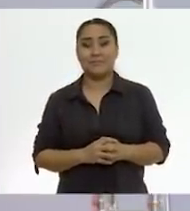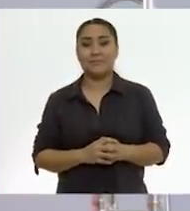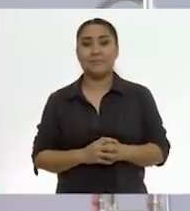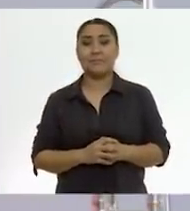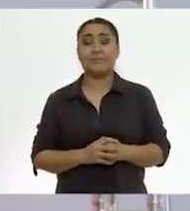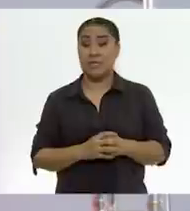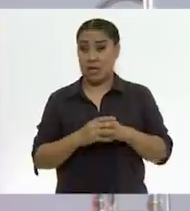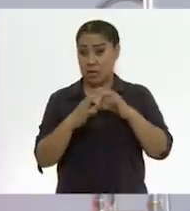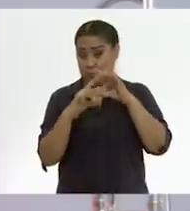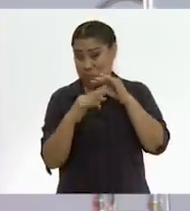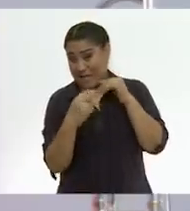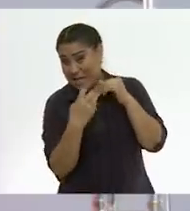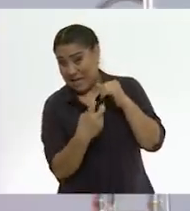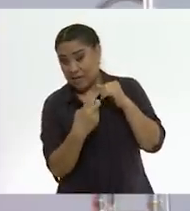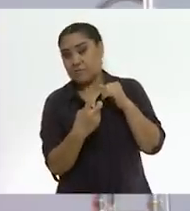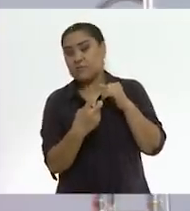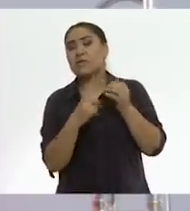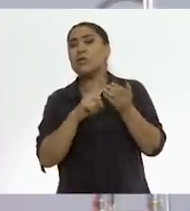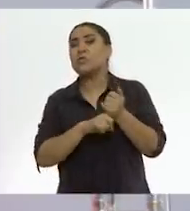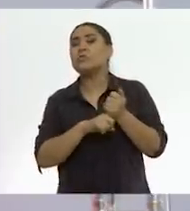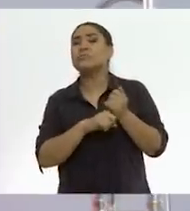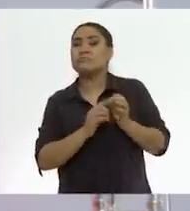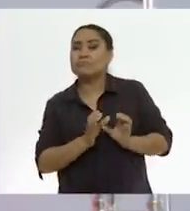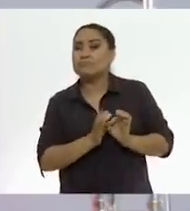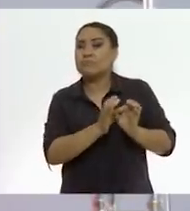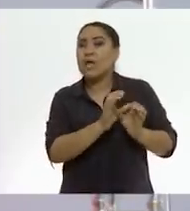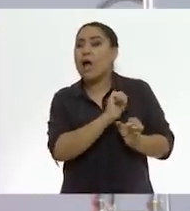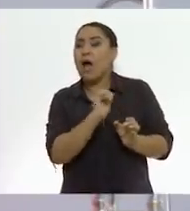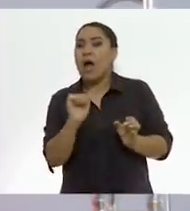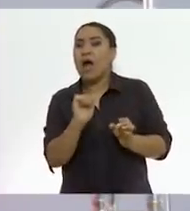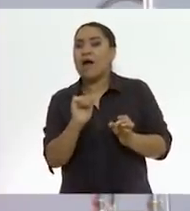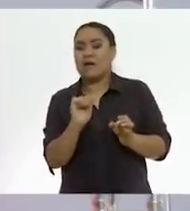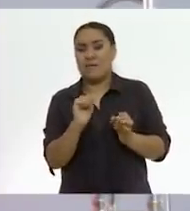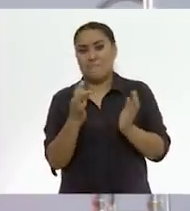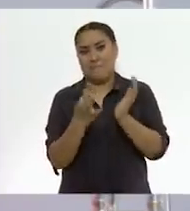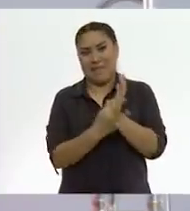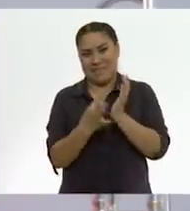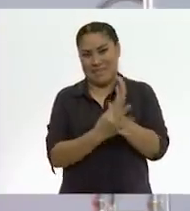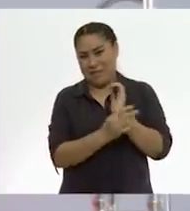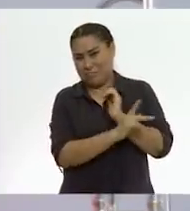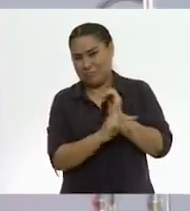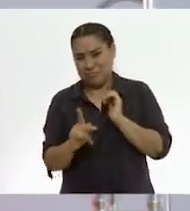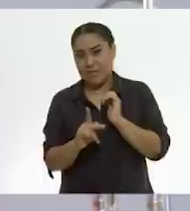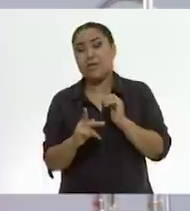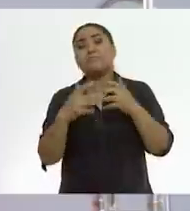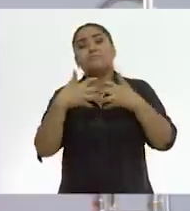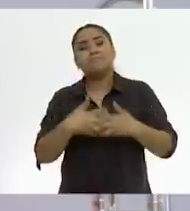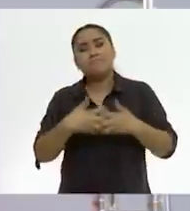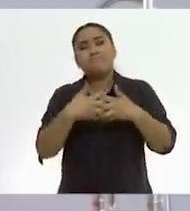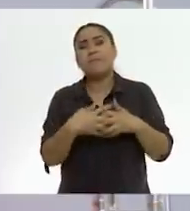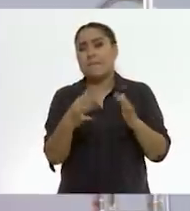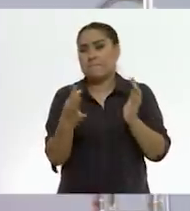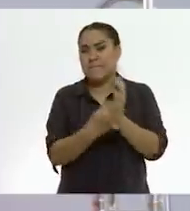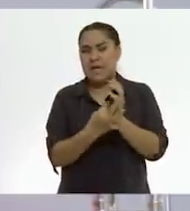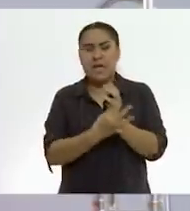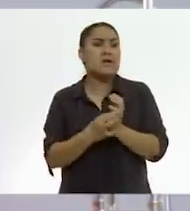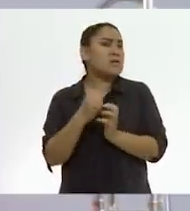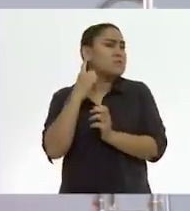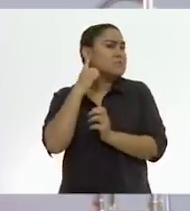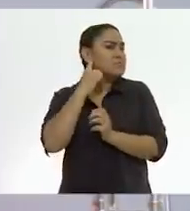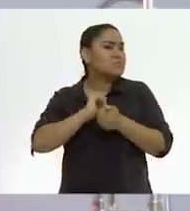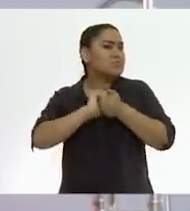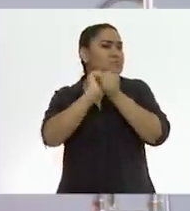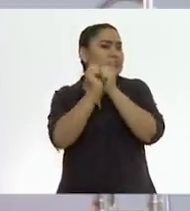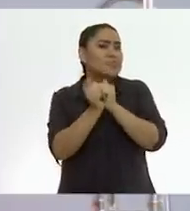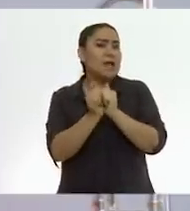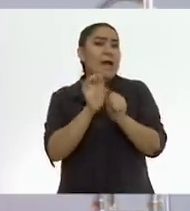La trompeta es un instrumento que pertenece a la familia de los metales. Fabricado en aleación de metal, su sonido se produce a través